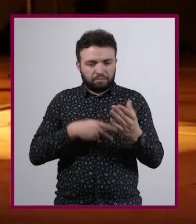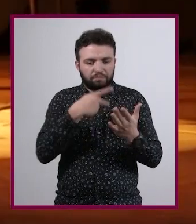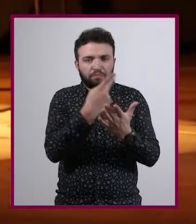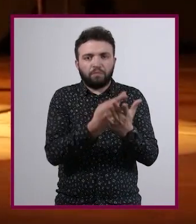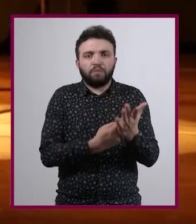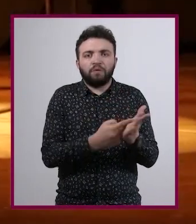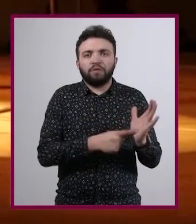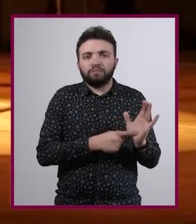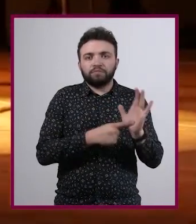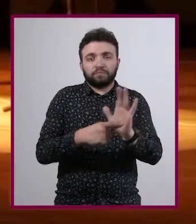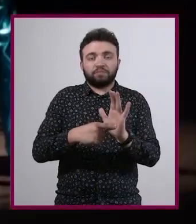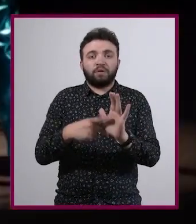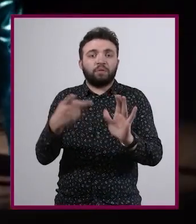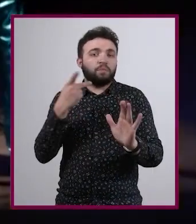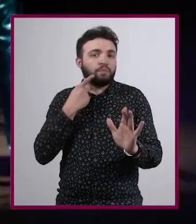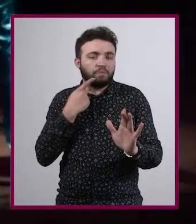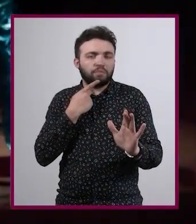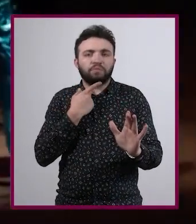viables.